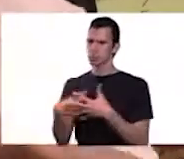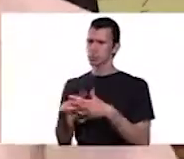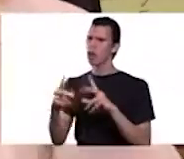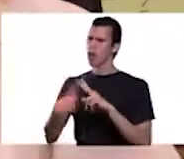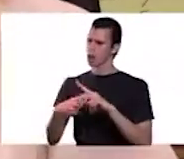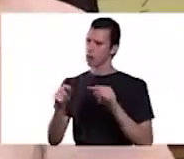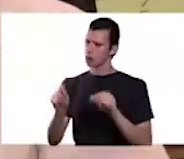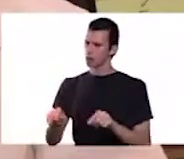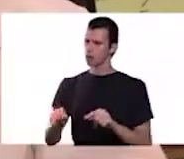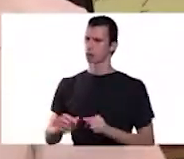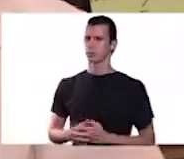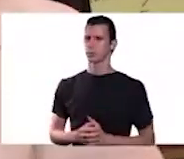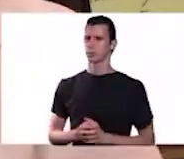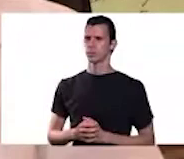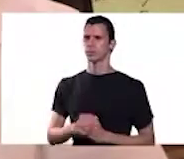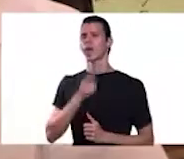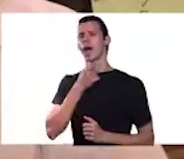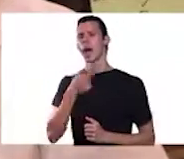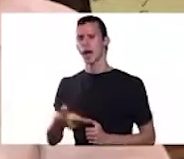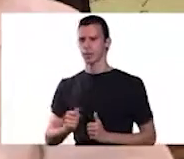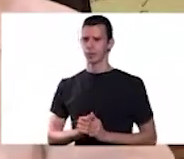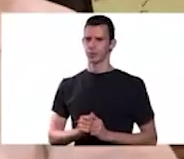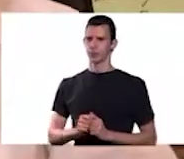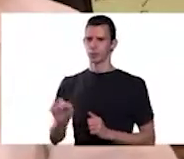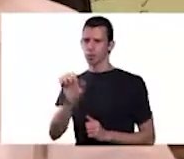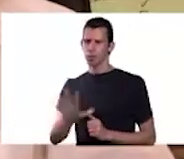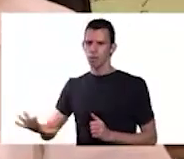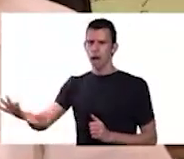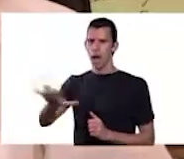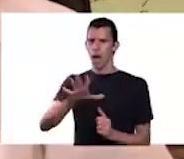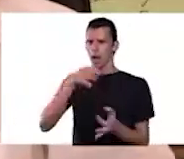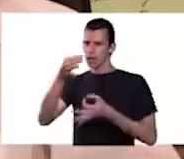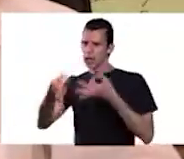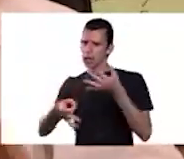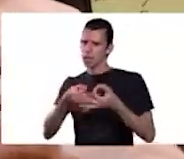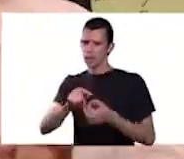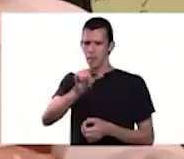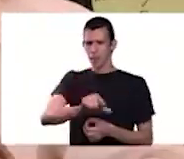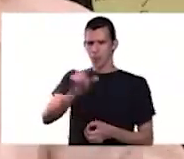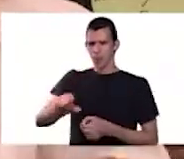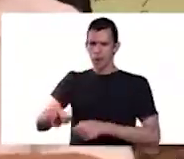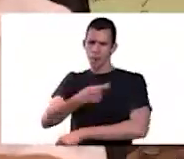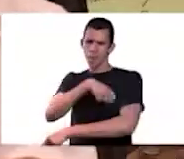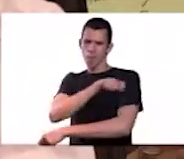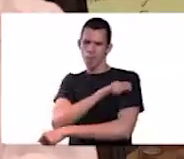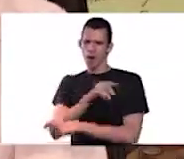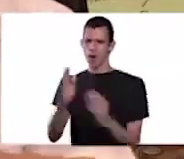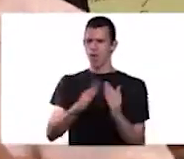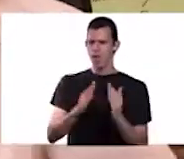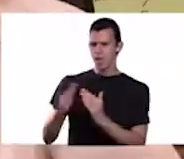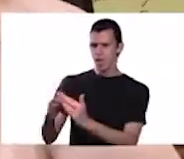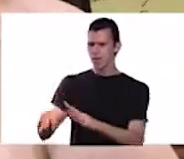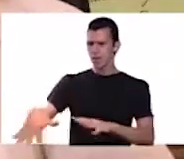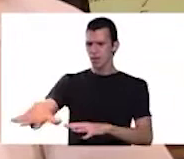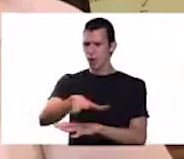de la sociedad, si hablamos del hombre y si hablamos de toda la población, ahí está uno de sus componentes. Pero